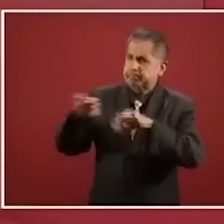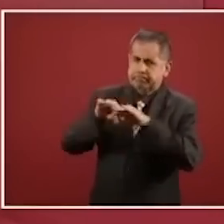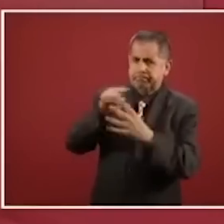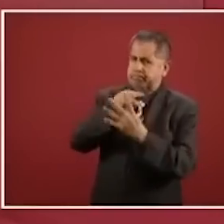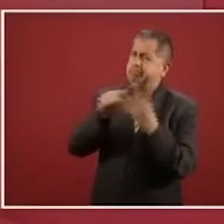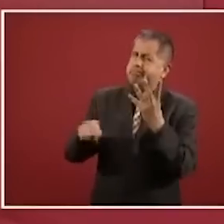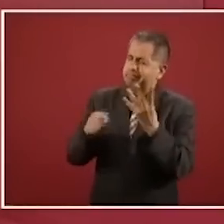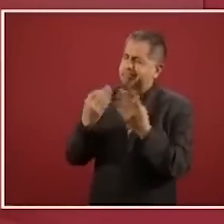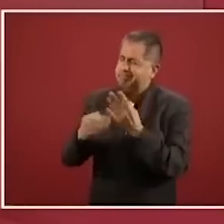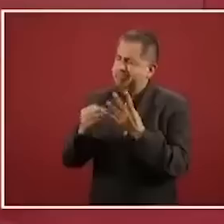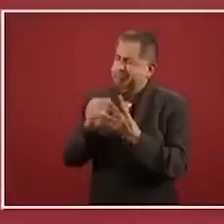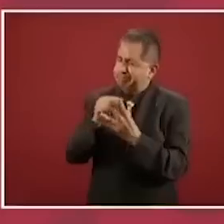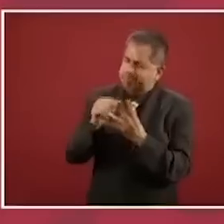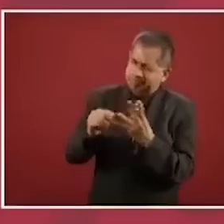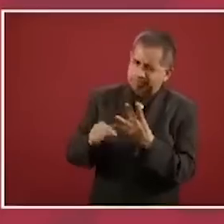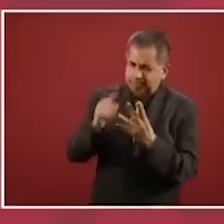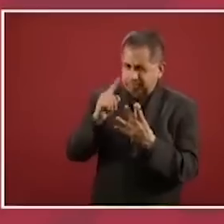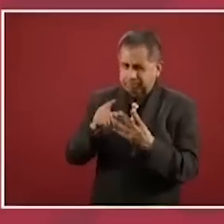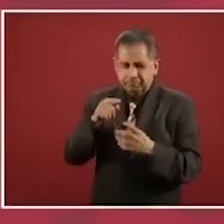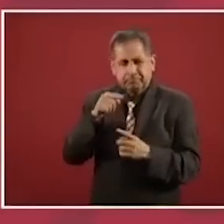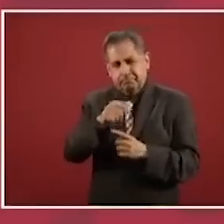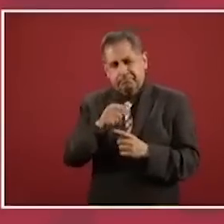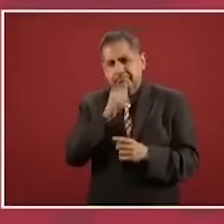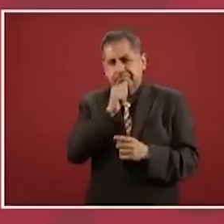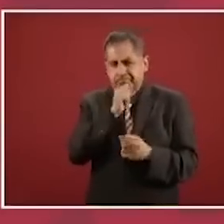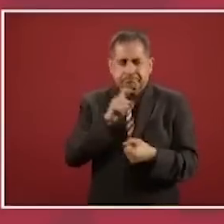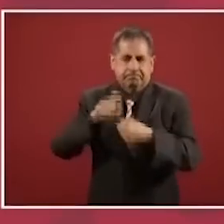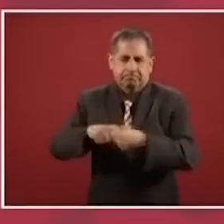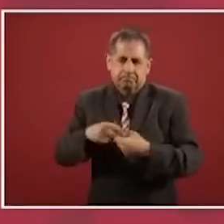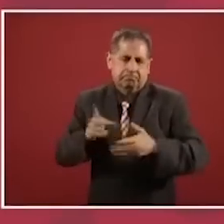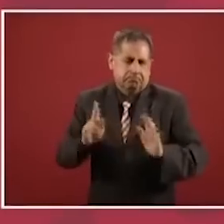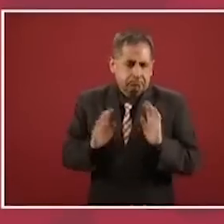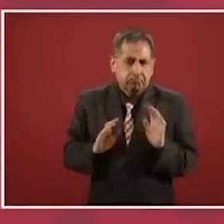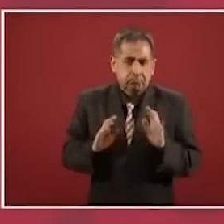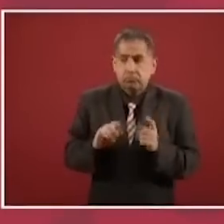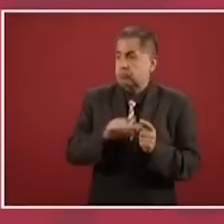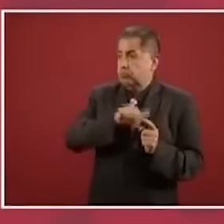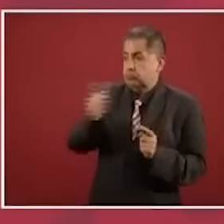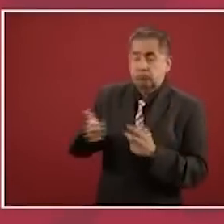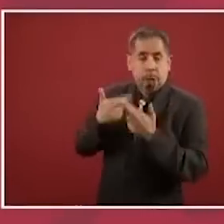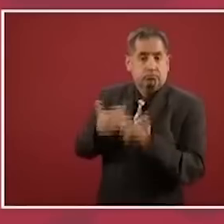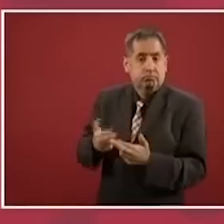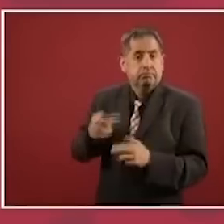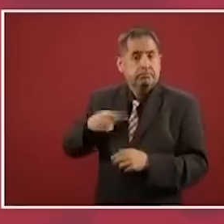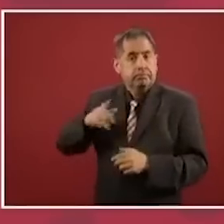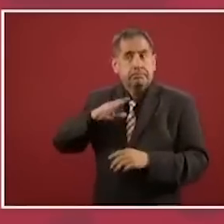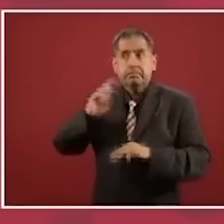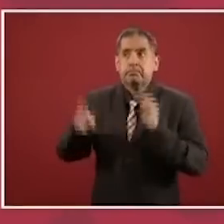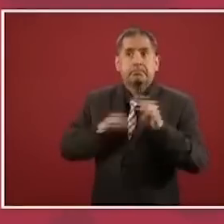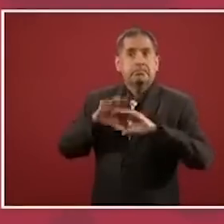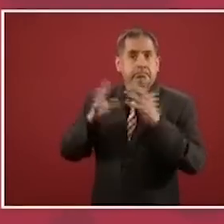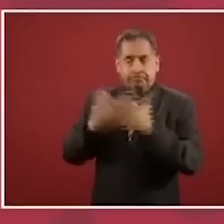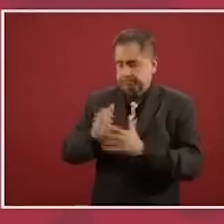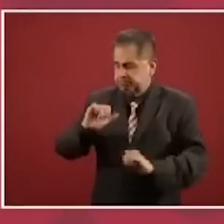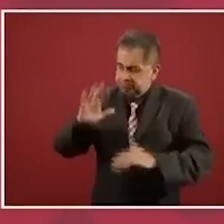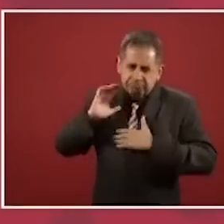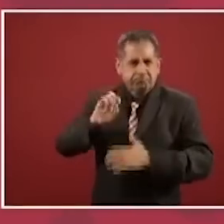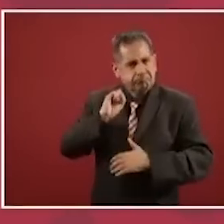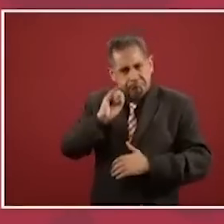su contribución al calentamiento global todavía, pero el resto del mundo está en un compromiso mayoritario